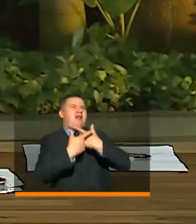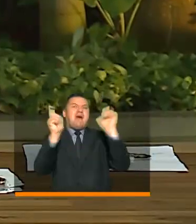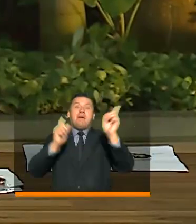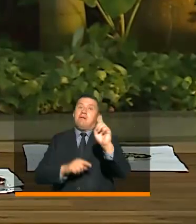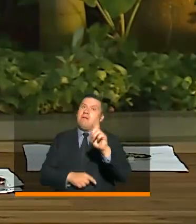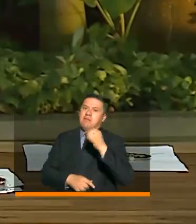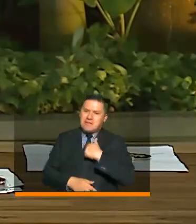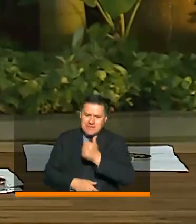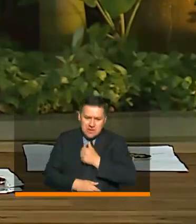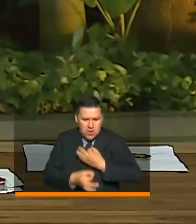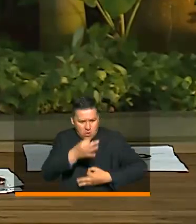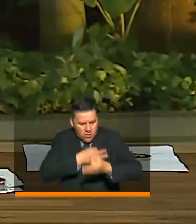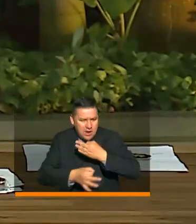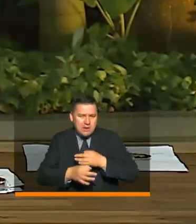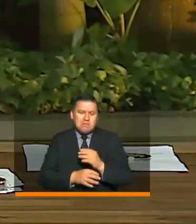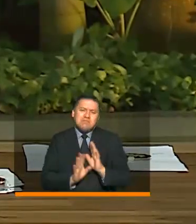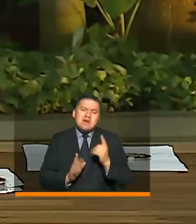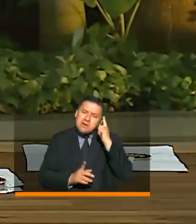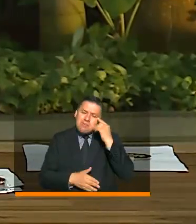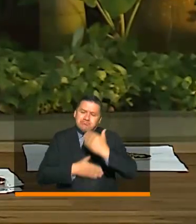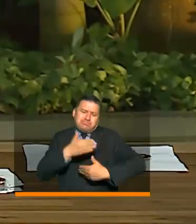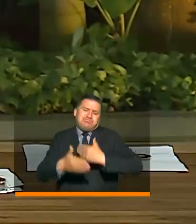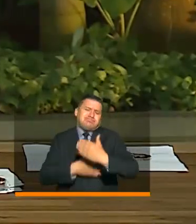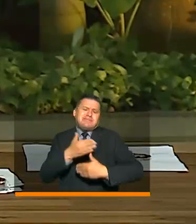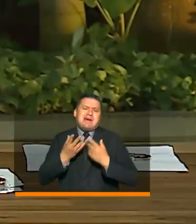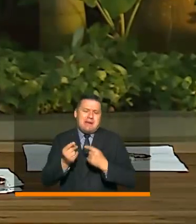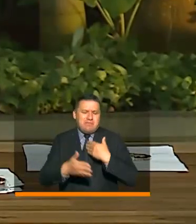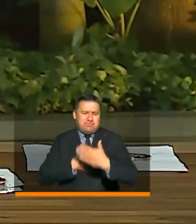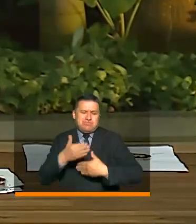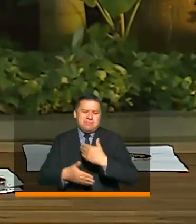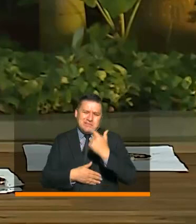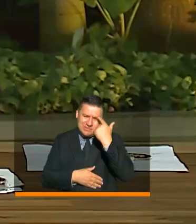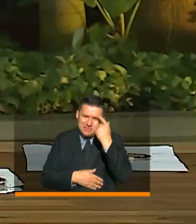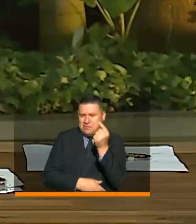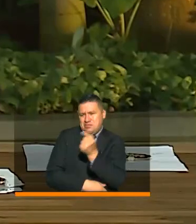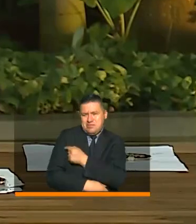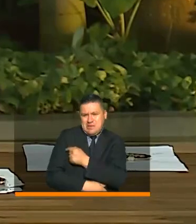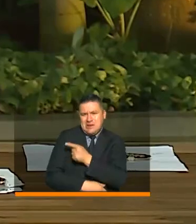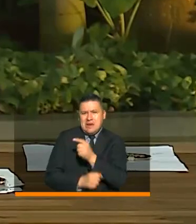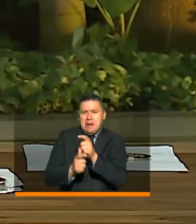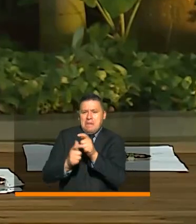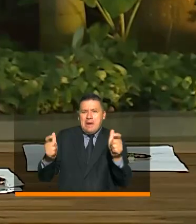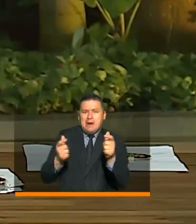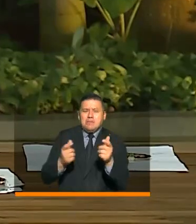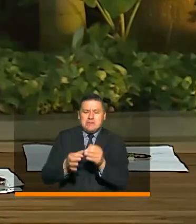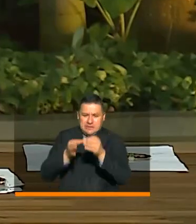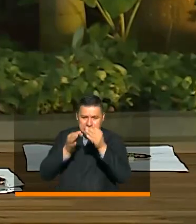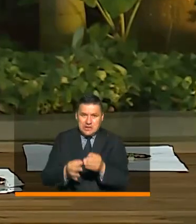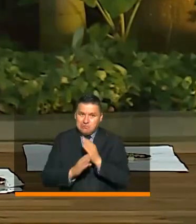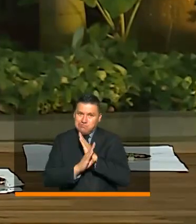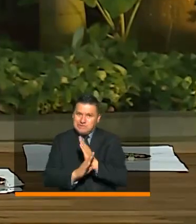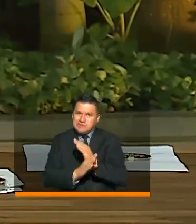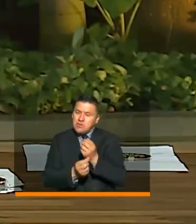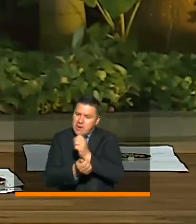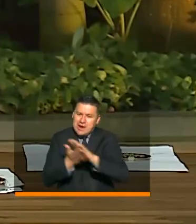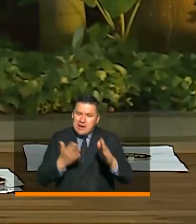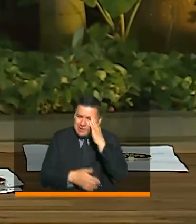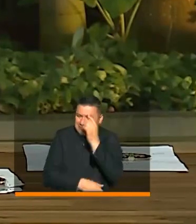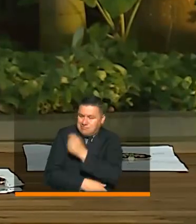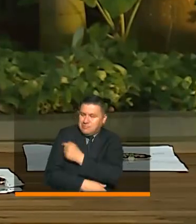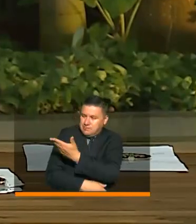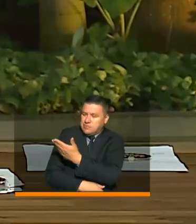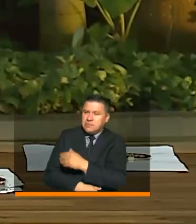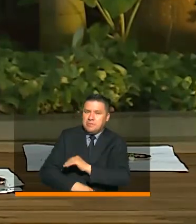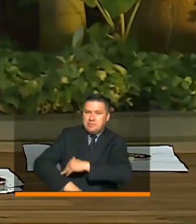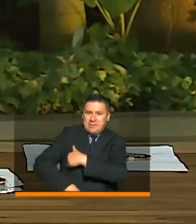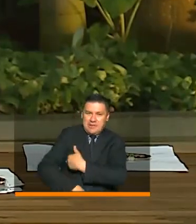con el autocuidado, aunque estemos avanzando aceleradamente en el proceso de vacunación masiva, segura y gratuita. Viceministro